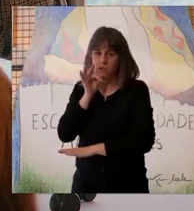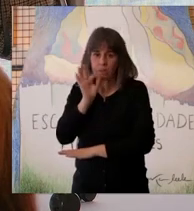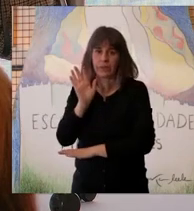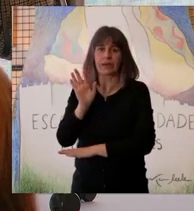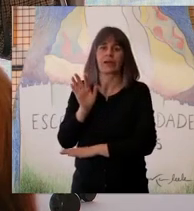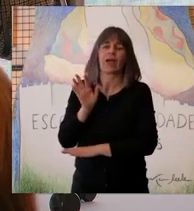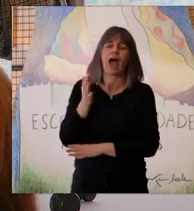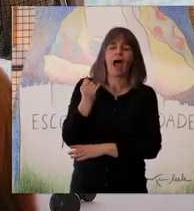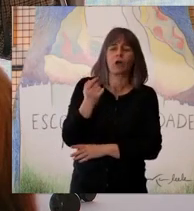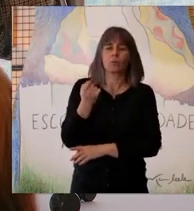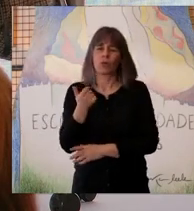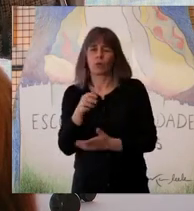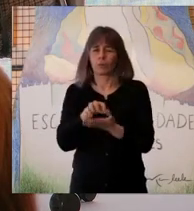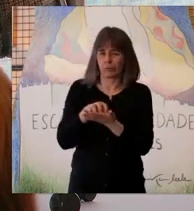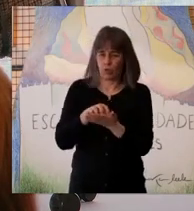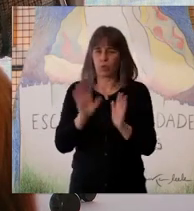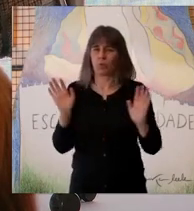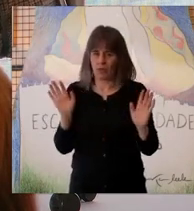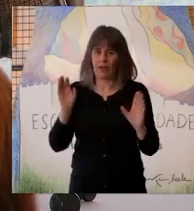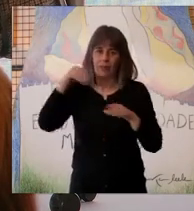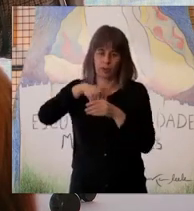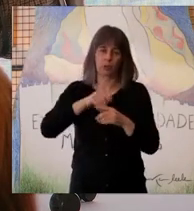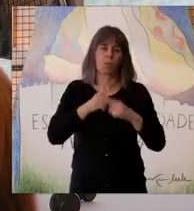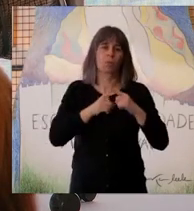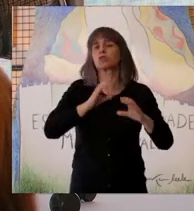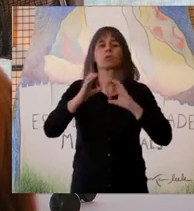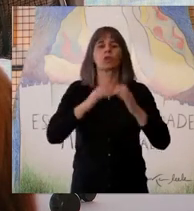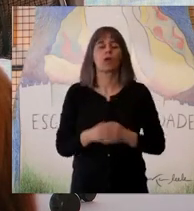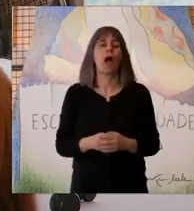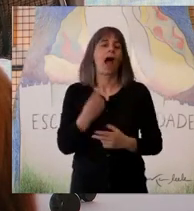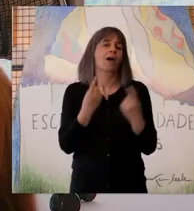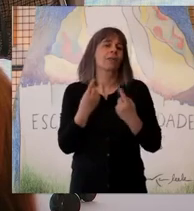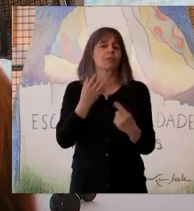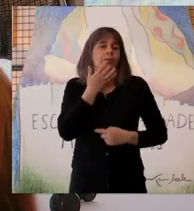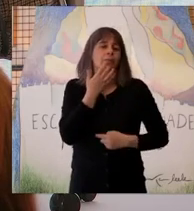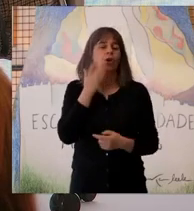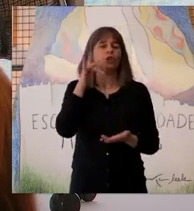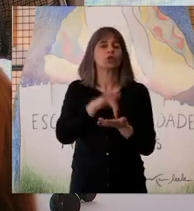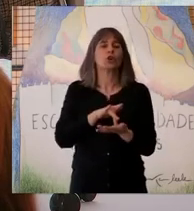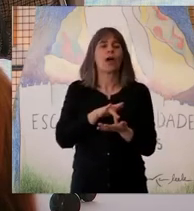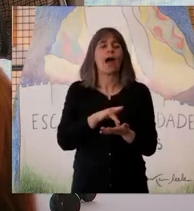washing en toda en todo esto en los medios de comunicación hay muchos medios que llega el 25n llega el 8 de marzo montan sus especiales